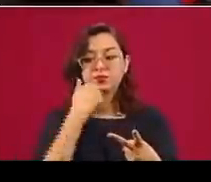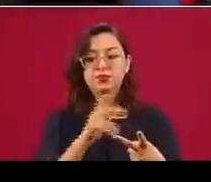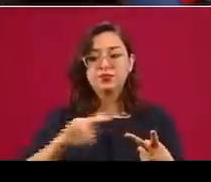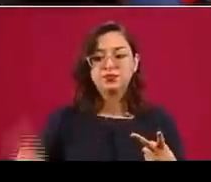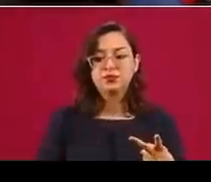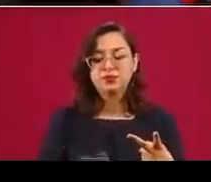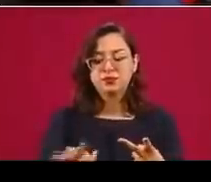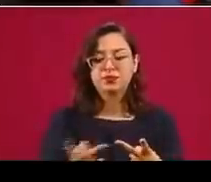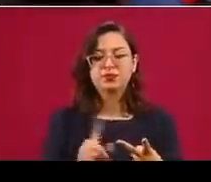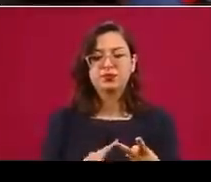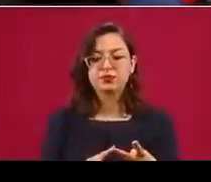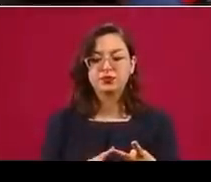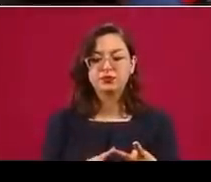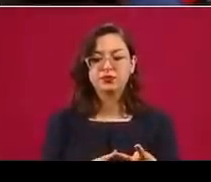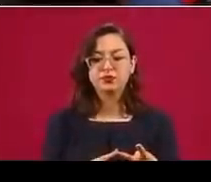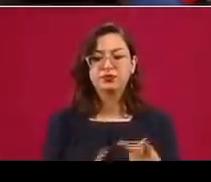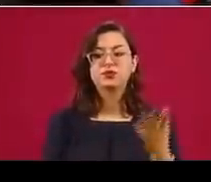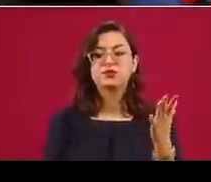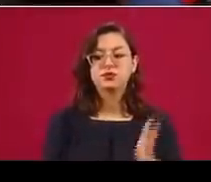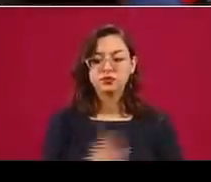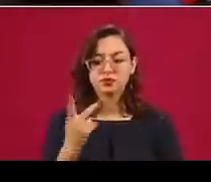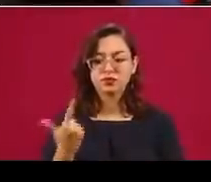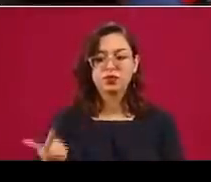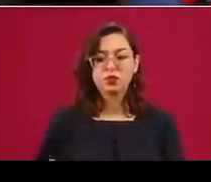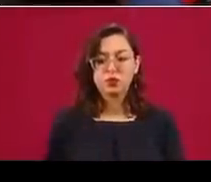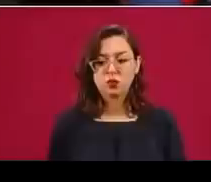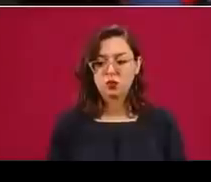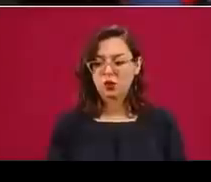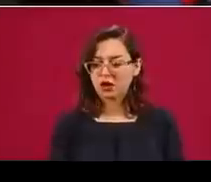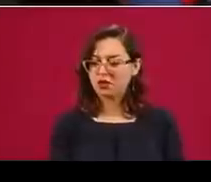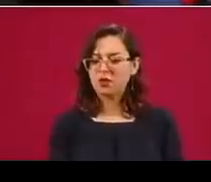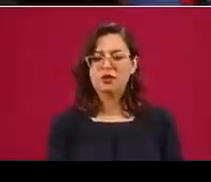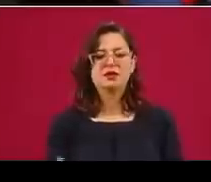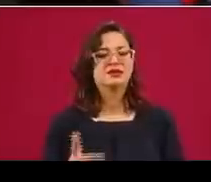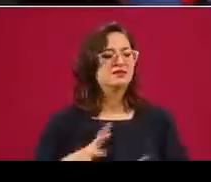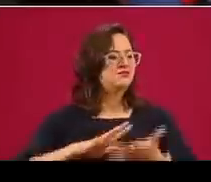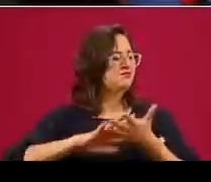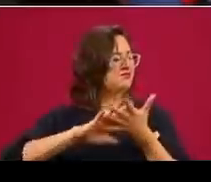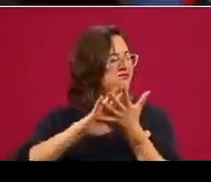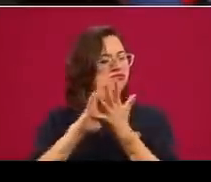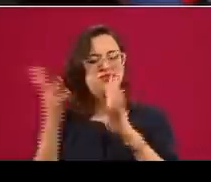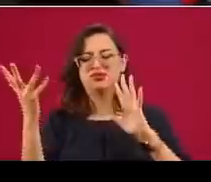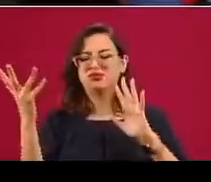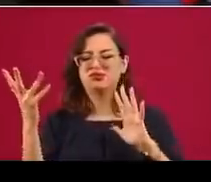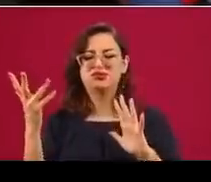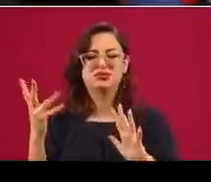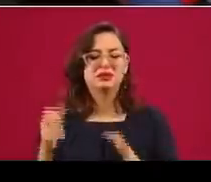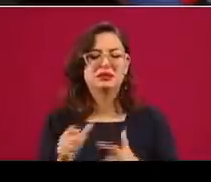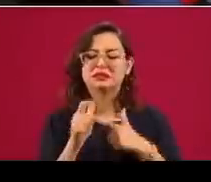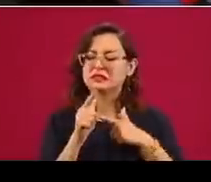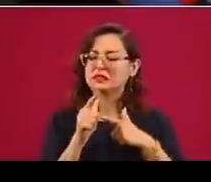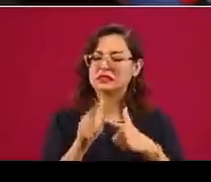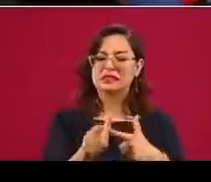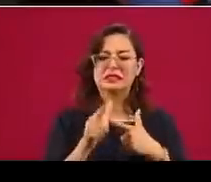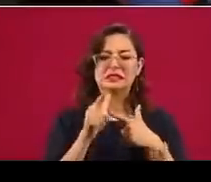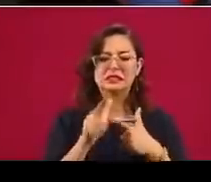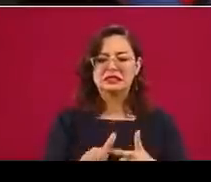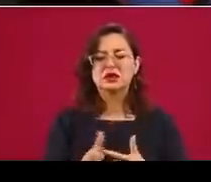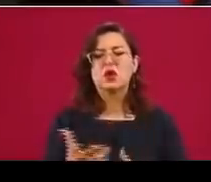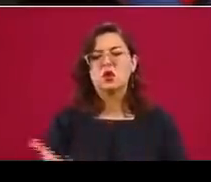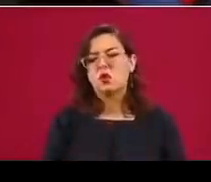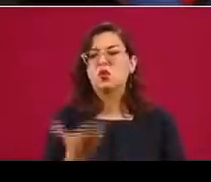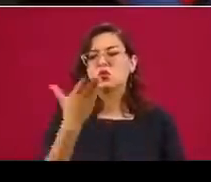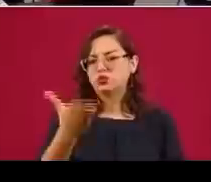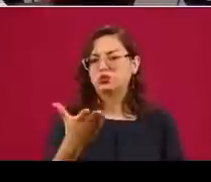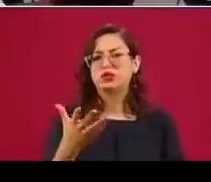Presidente, nuevamente Guanajuato con la situación de violencia que pues sigue, usted lo ha tocado